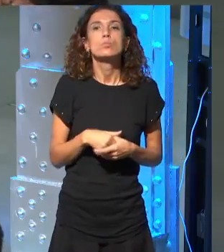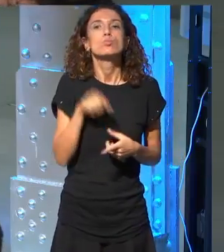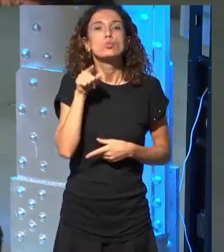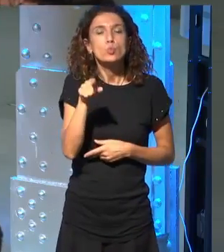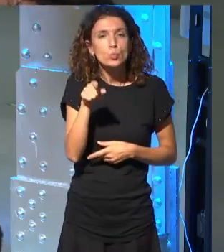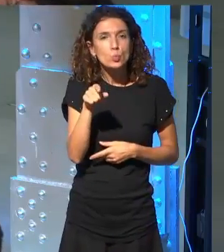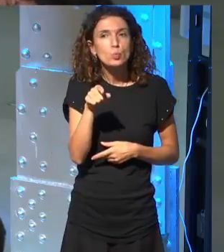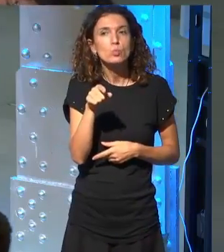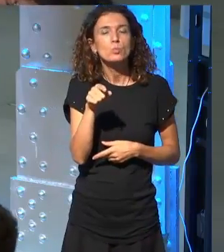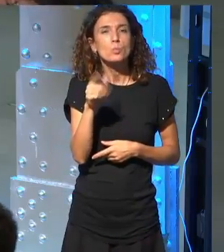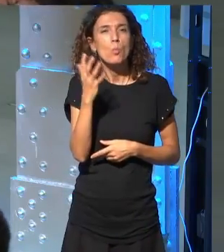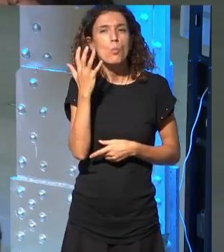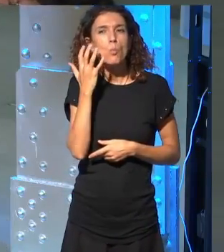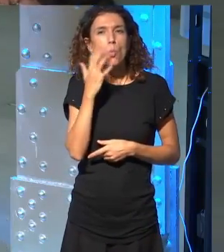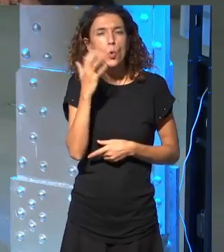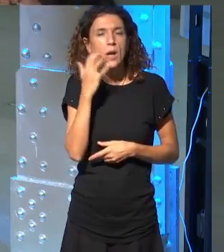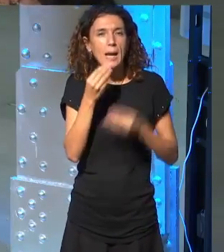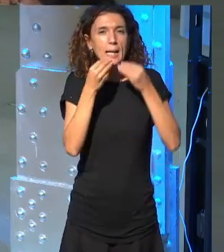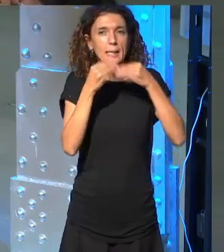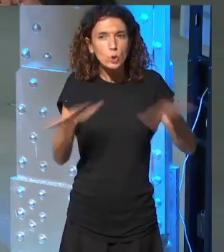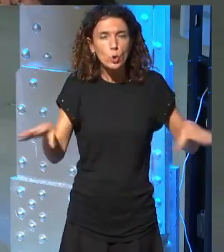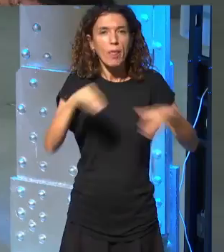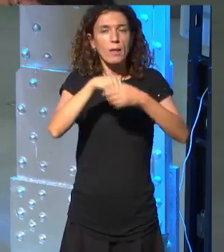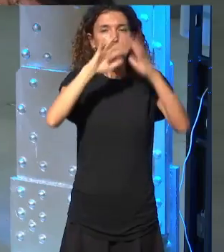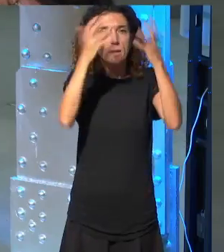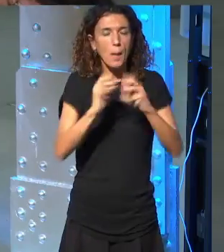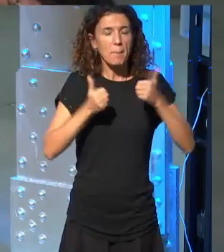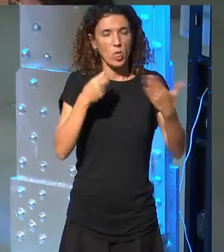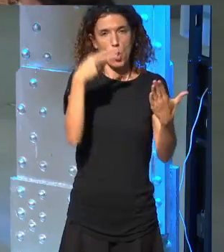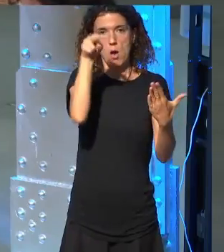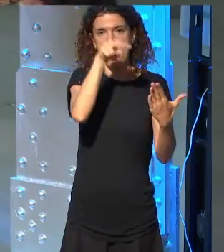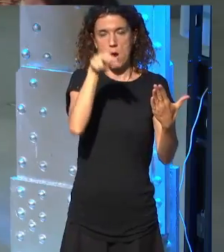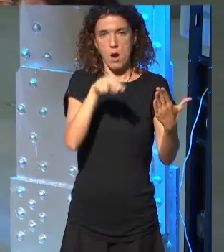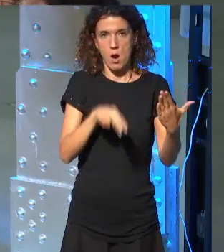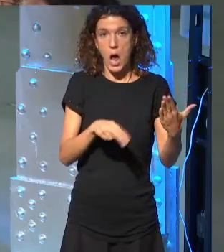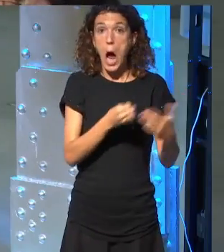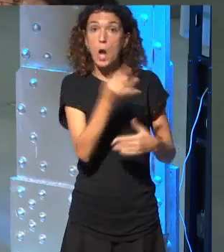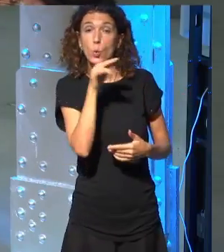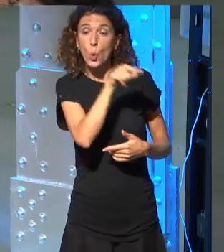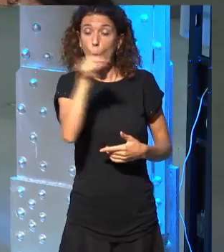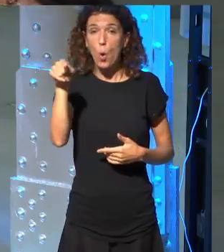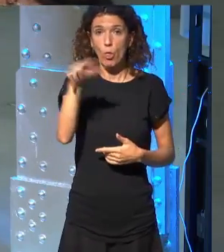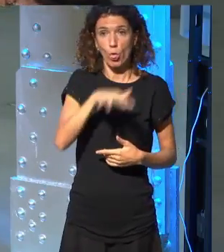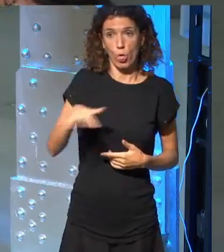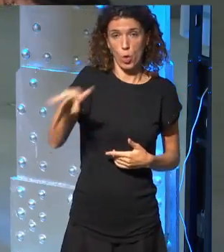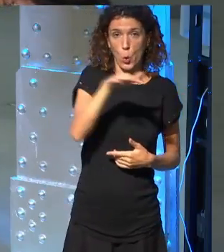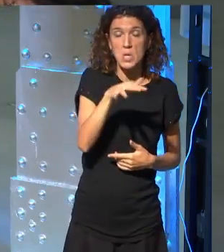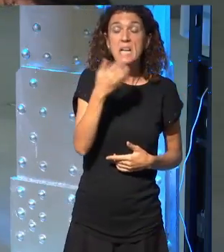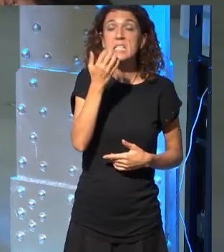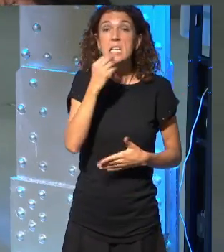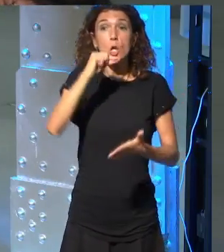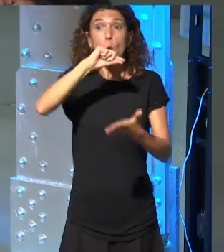muy... Es muy raro que te recomienden una historia de internet, empezar a leerla y reconocer algunos lugares. No sé si en el